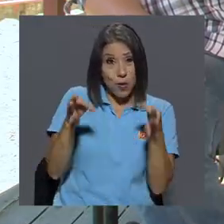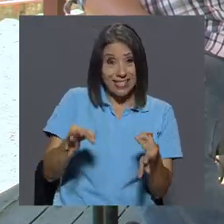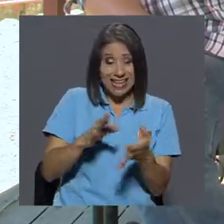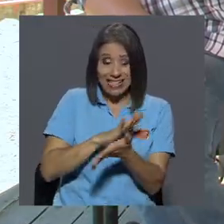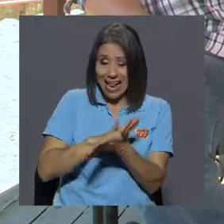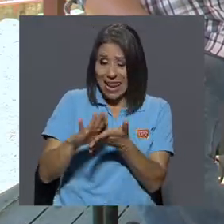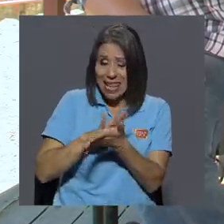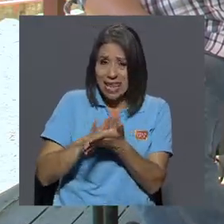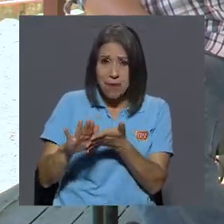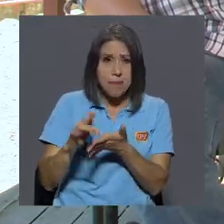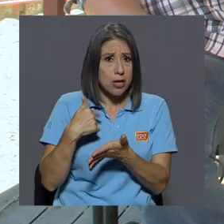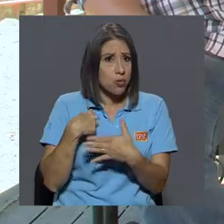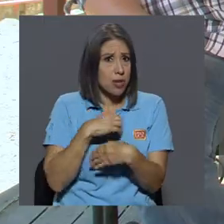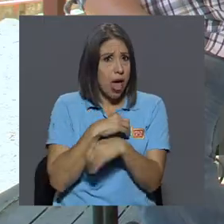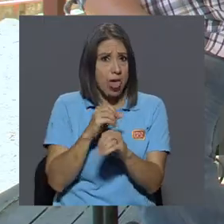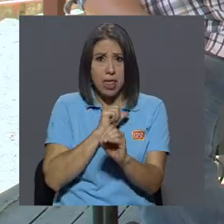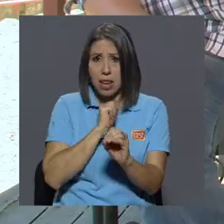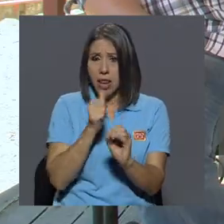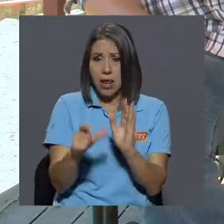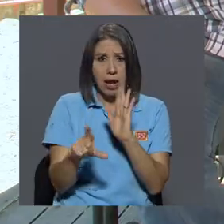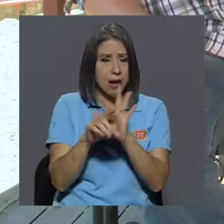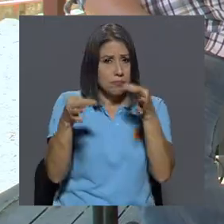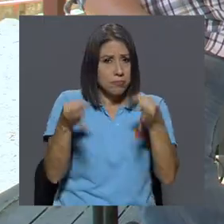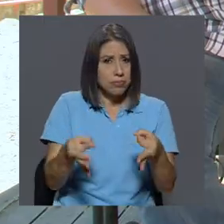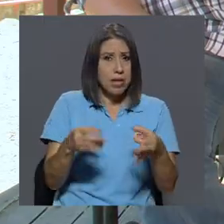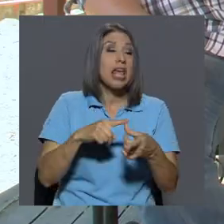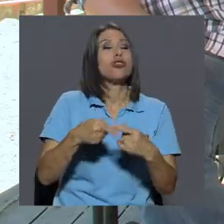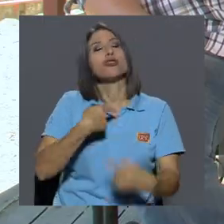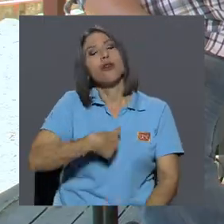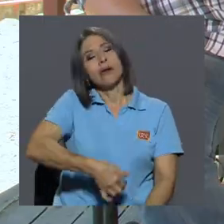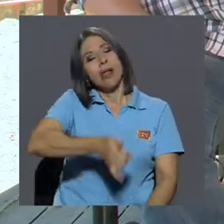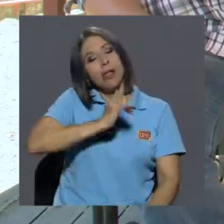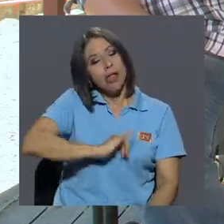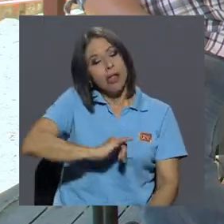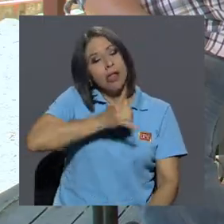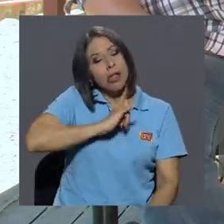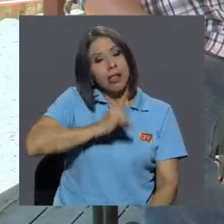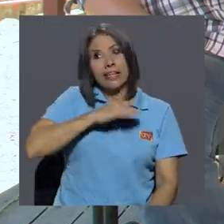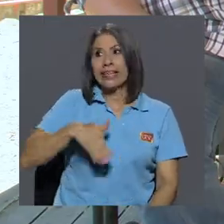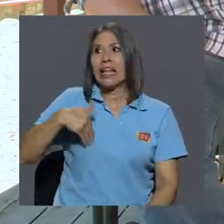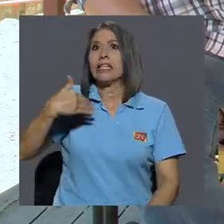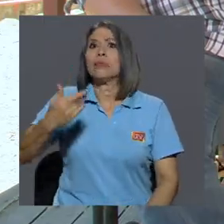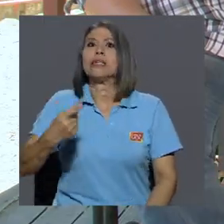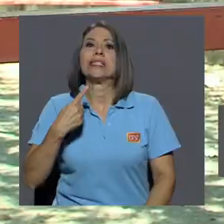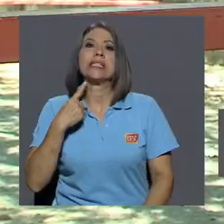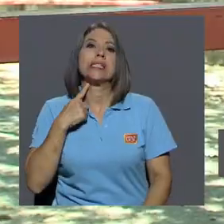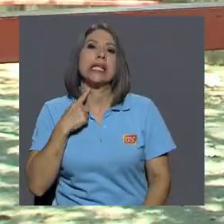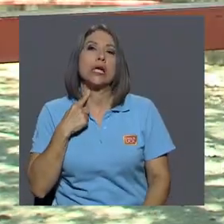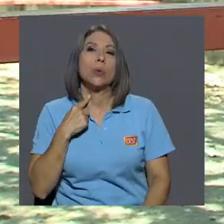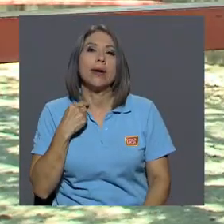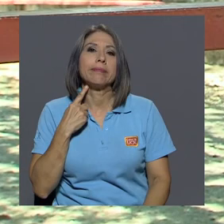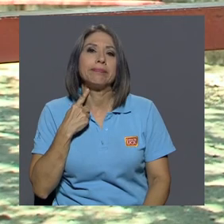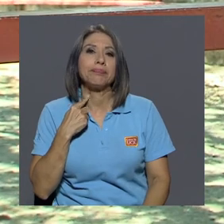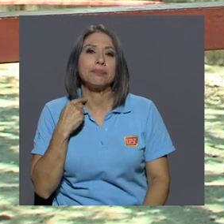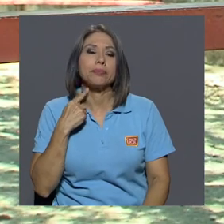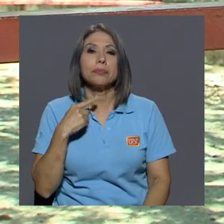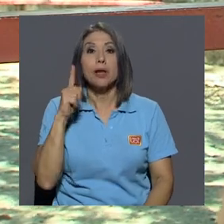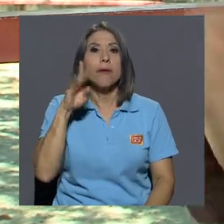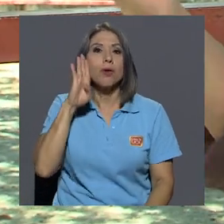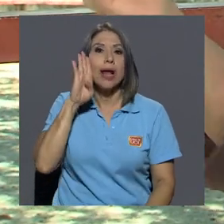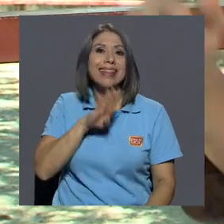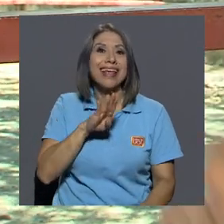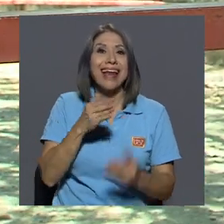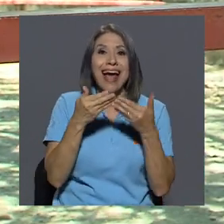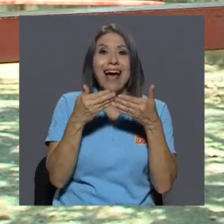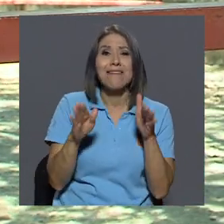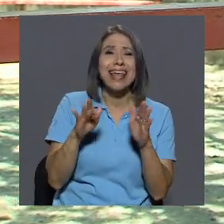completamente. Y entonces yo llegué de goma. Había una cantina que la abrían muy temprano. La